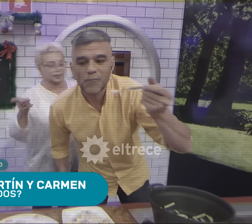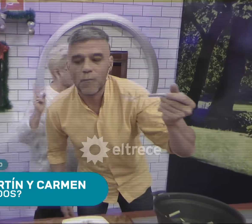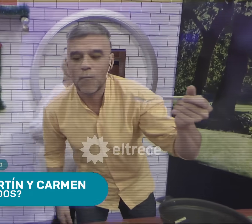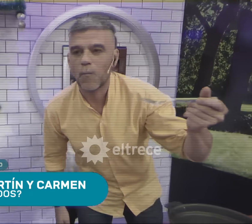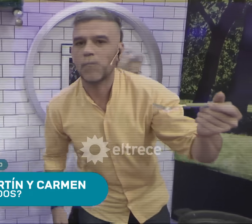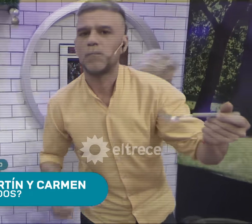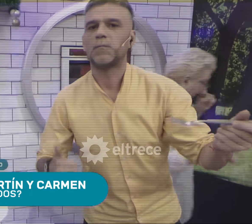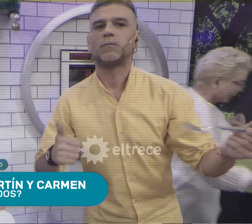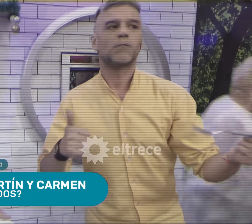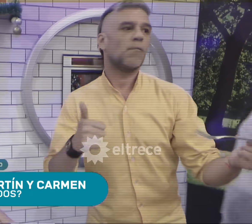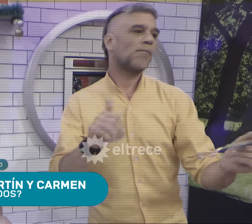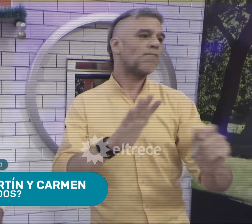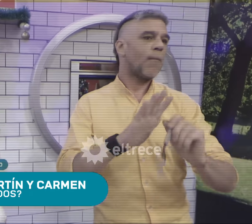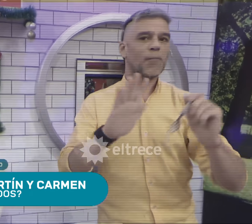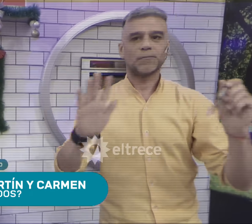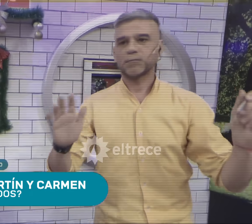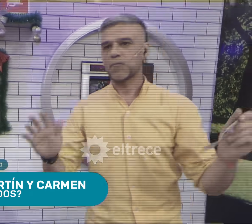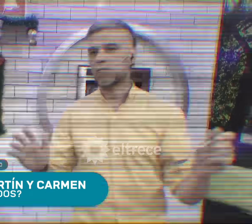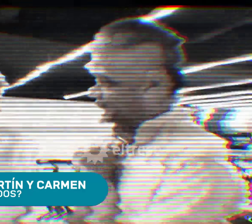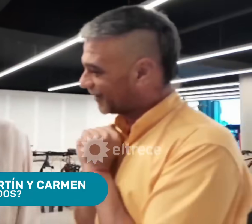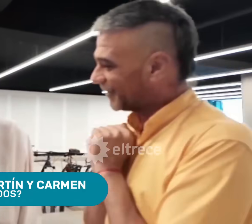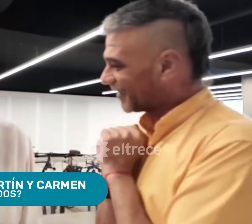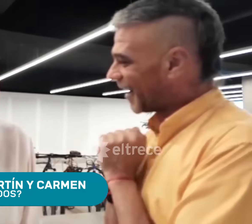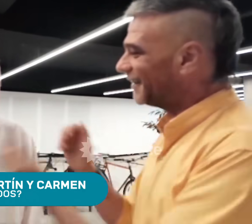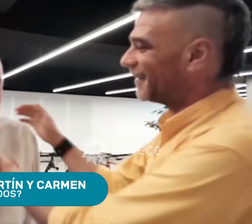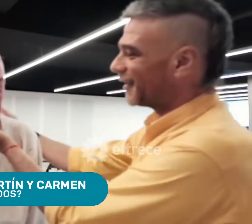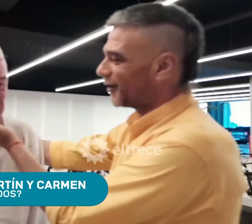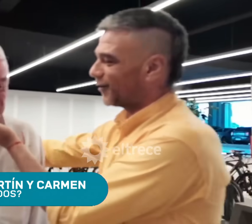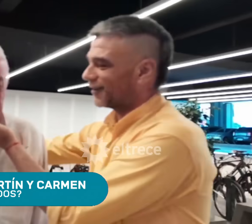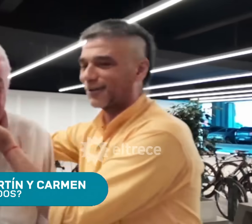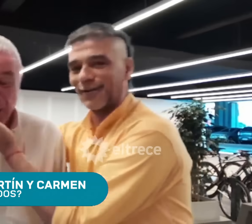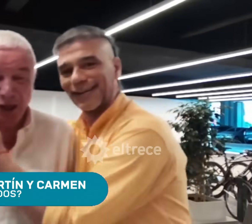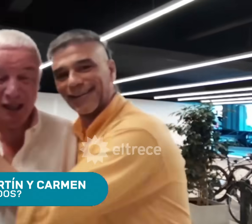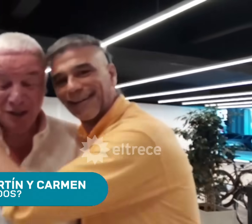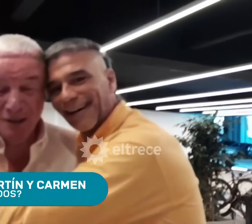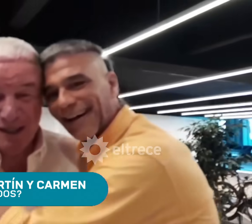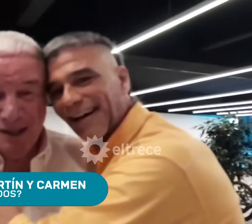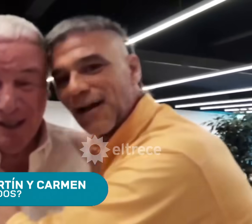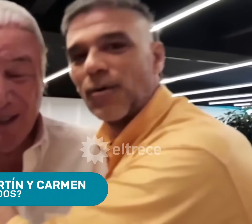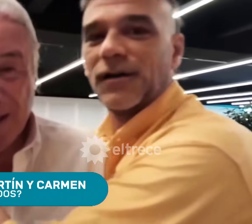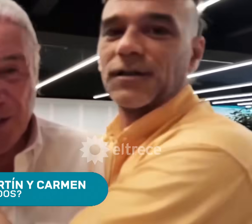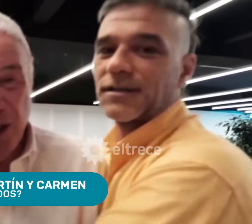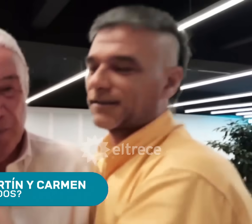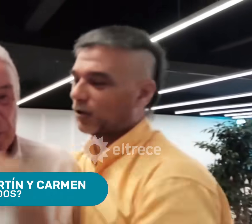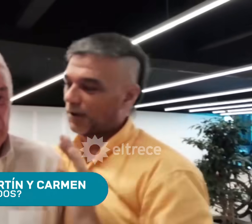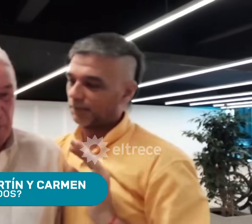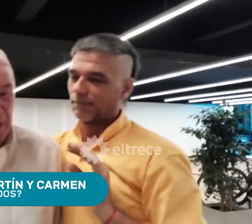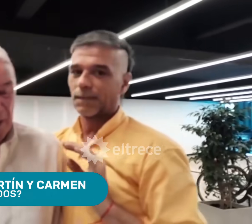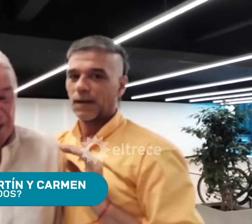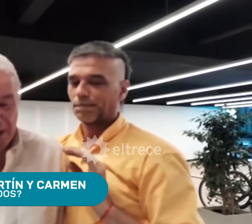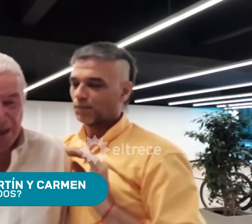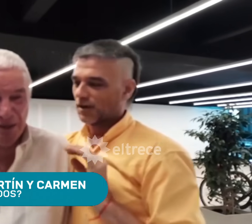que le vamos a dar un regio. Claro, me voy, Alencia, me voy. Sí, está bien. La gente quiere ver con qué está bueno. Bueno, entonces está todo